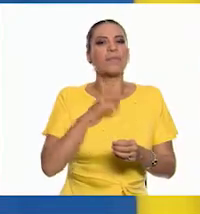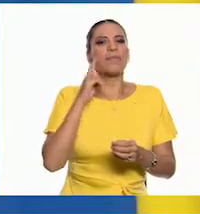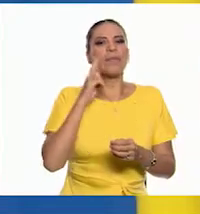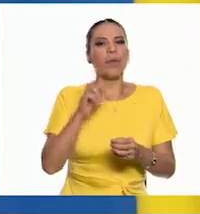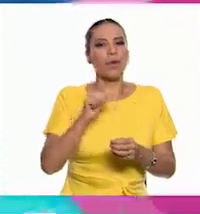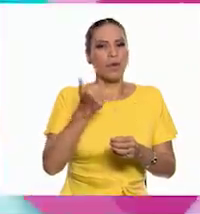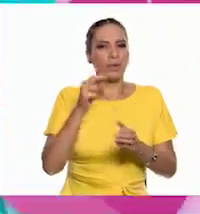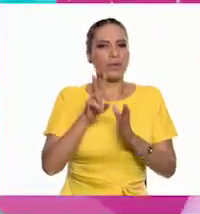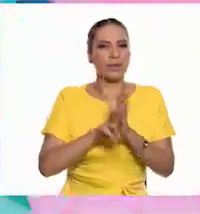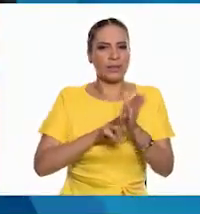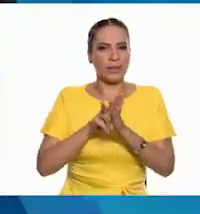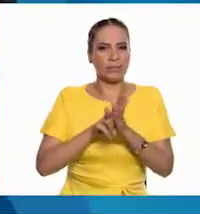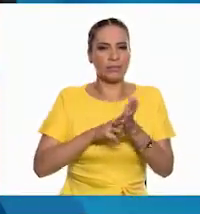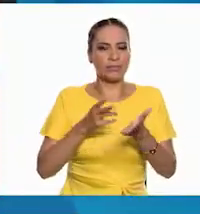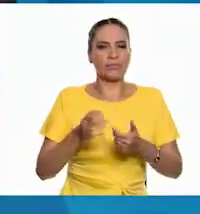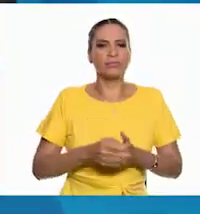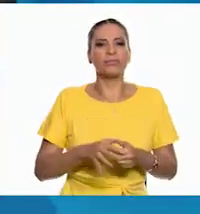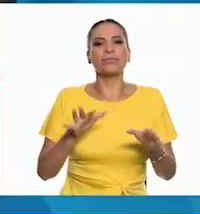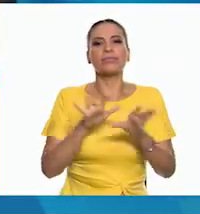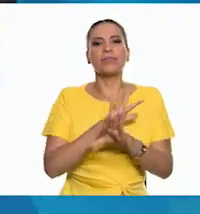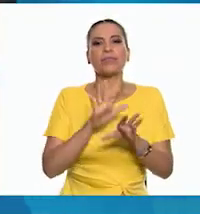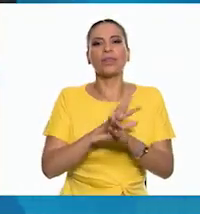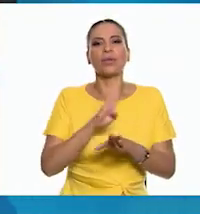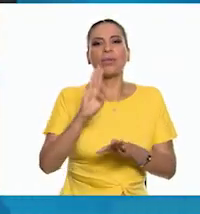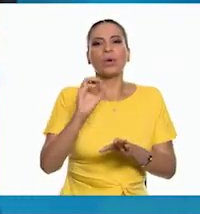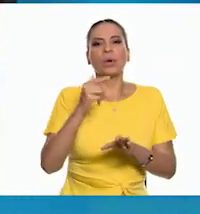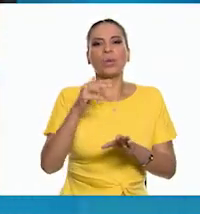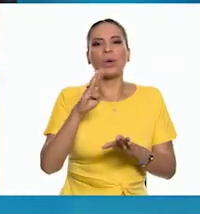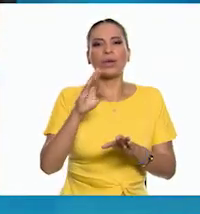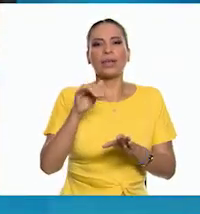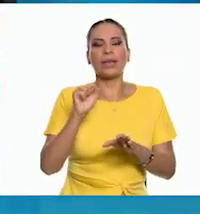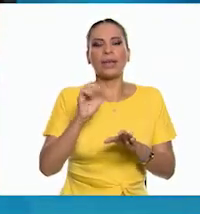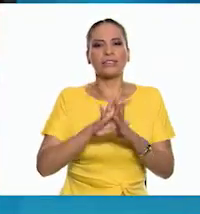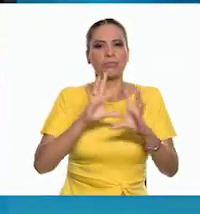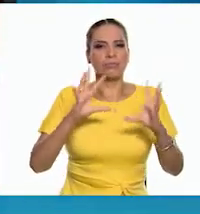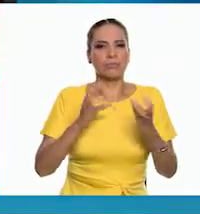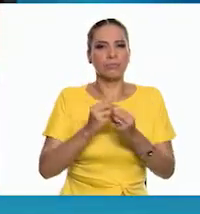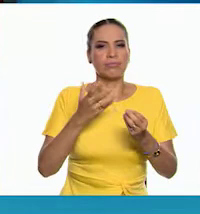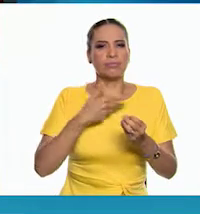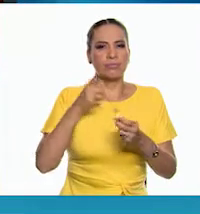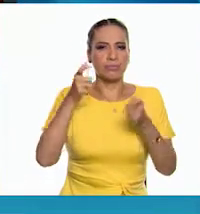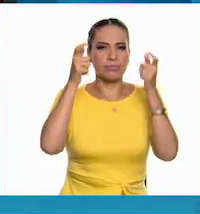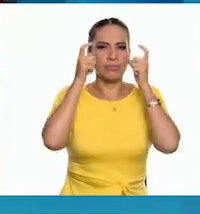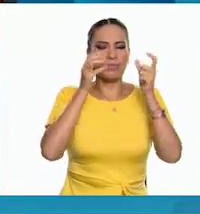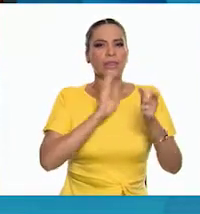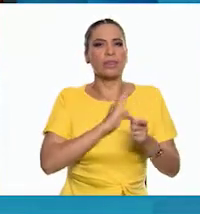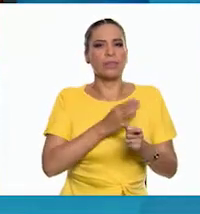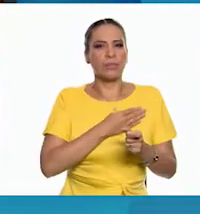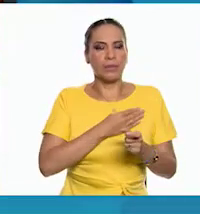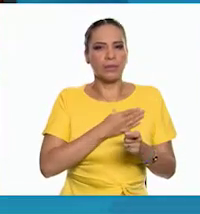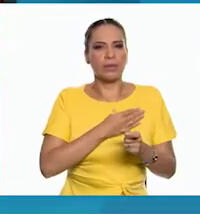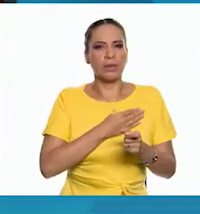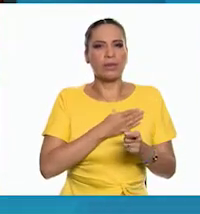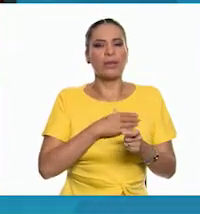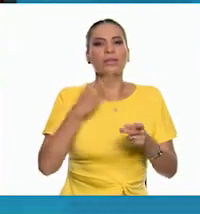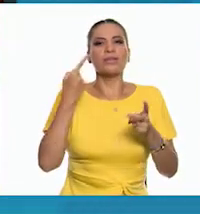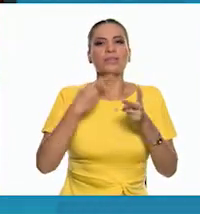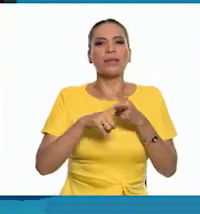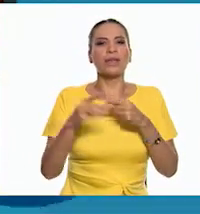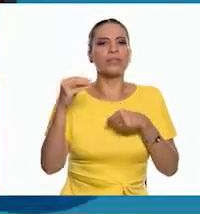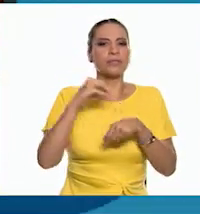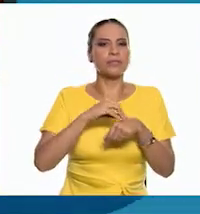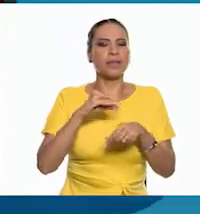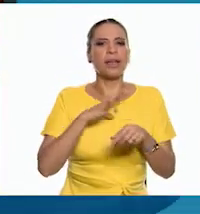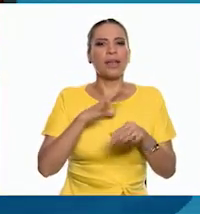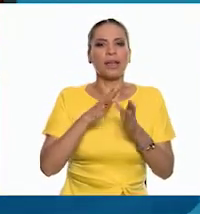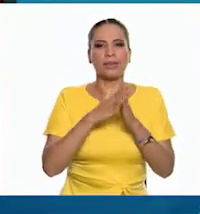el siguiente video? Las reformas borbónicas es un conjunto de medidas que tomó la corona española que empiezan a implementarse a